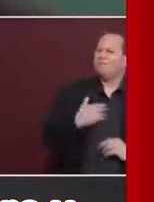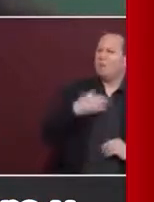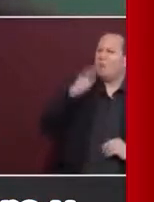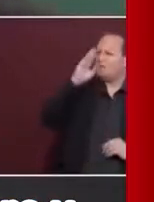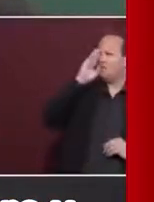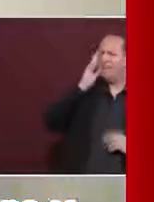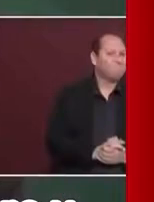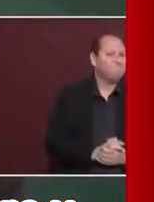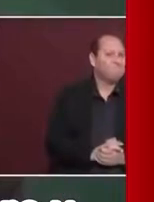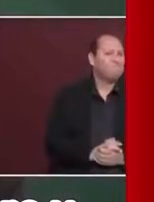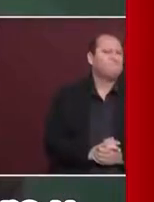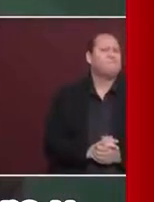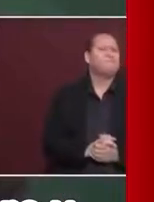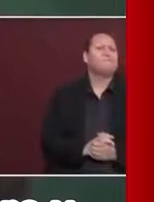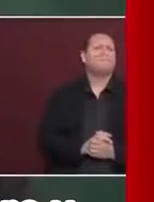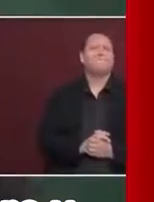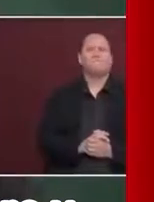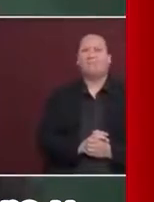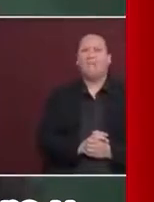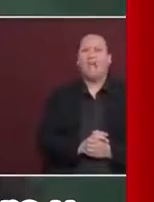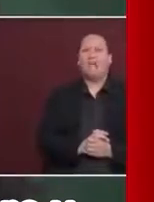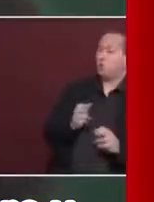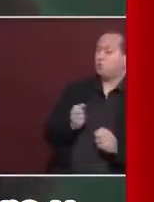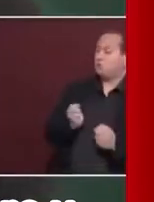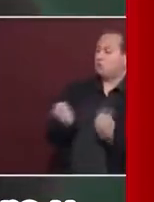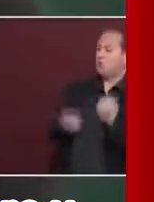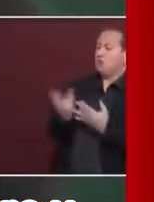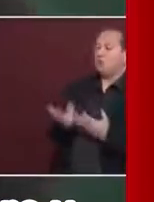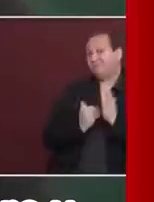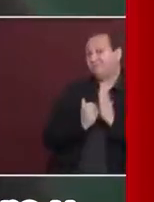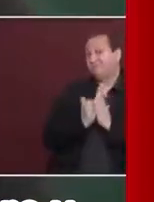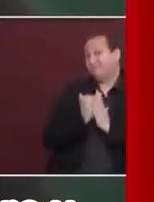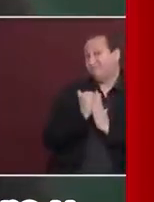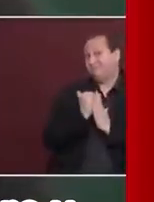pues una sobre respuesta, se